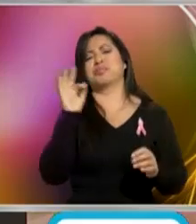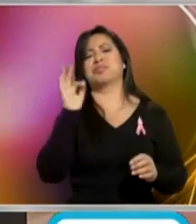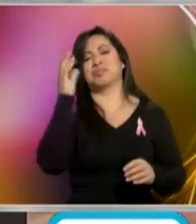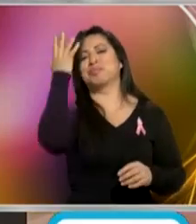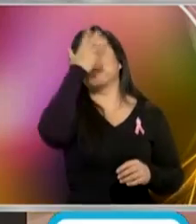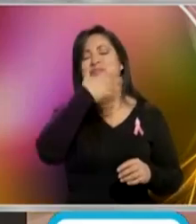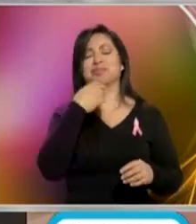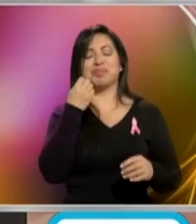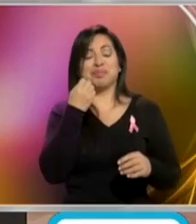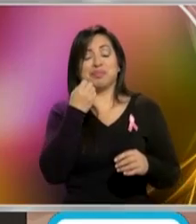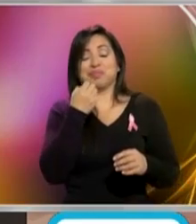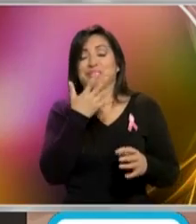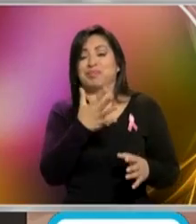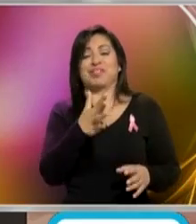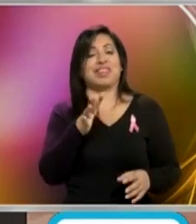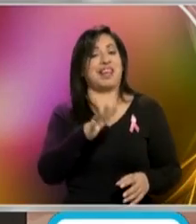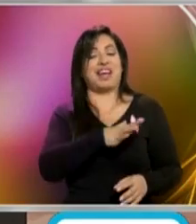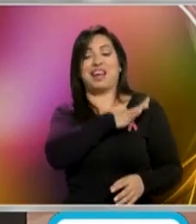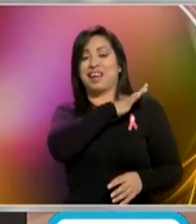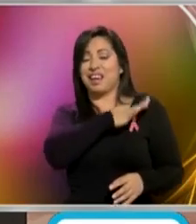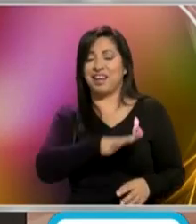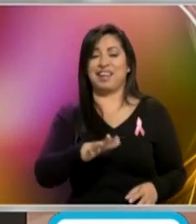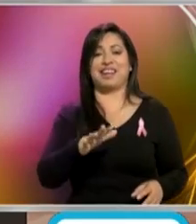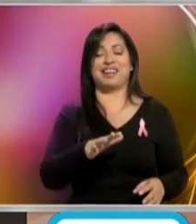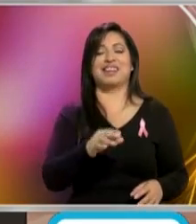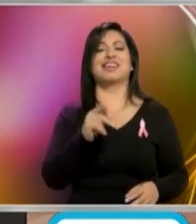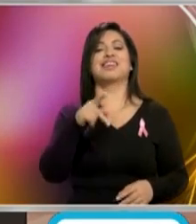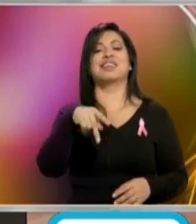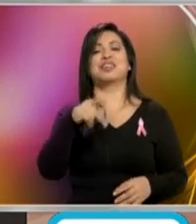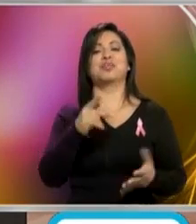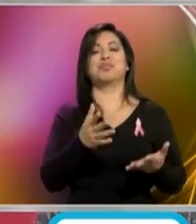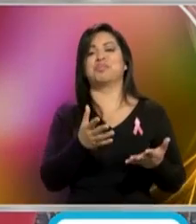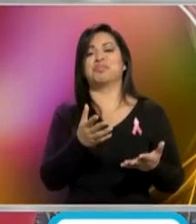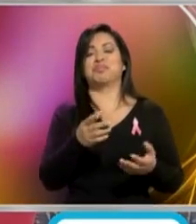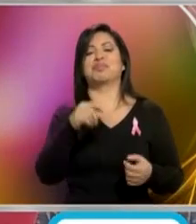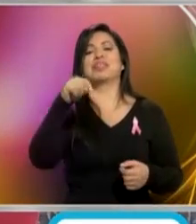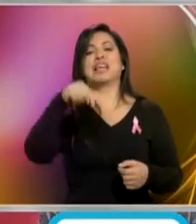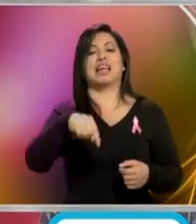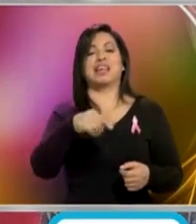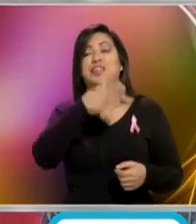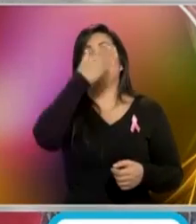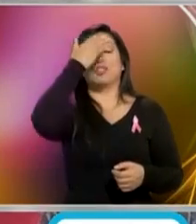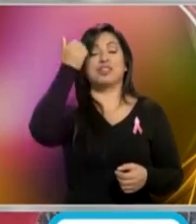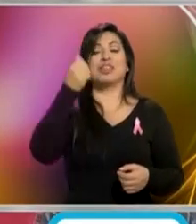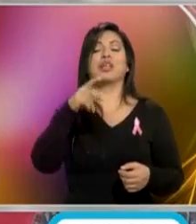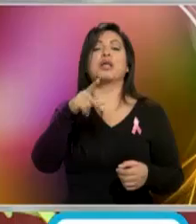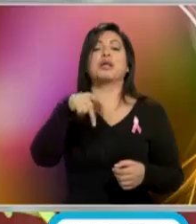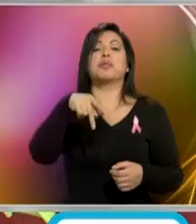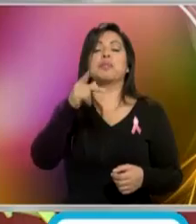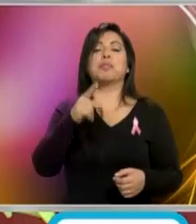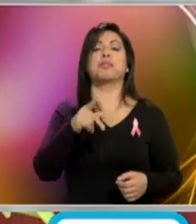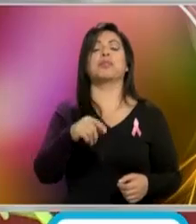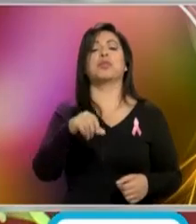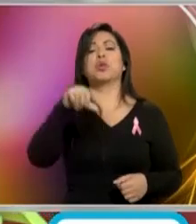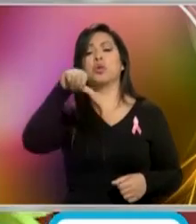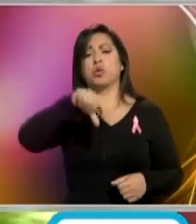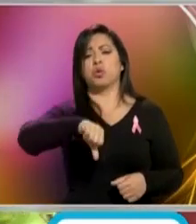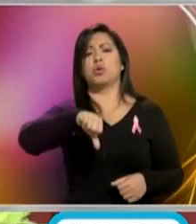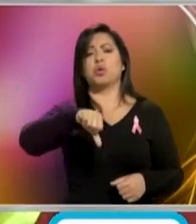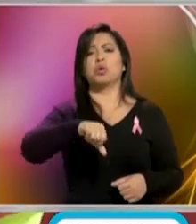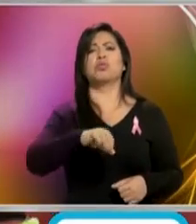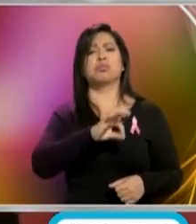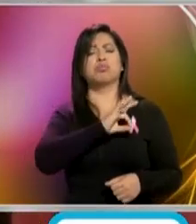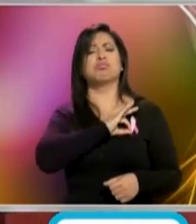decir, qué cosa tan increíble nos encontramos. Algo Pero al sorprendente final, que no sabíamos que claro, estaba aquí, ¿no? pero al final del día hoy, para todos es